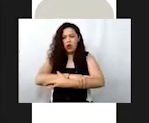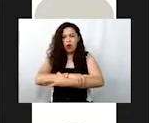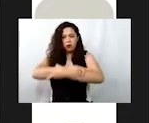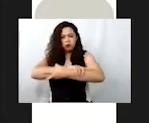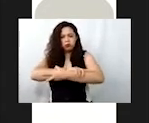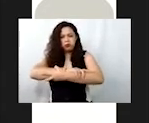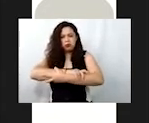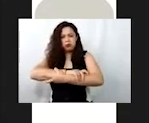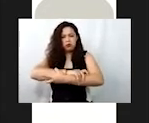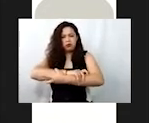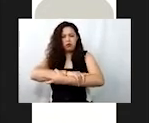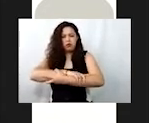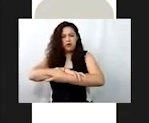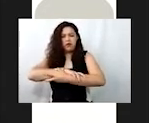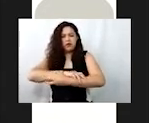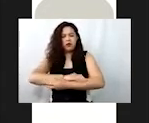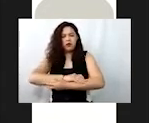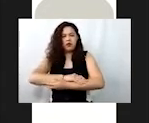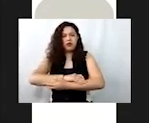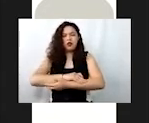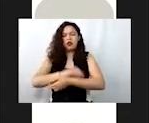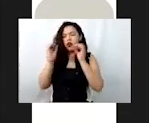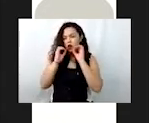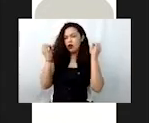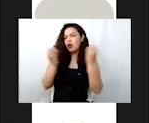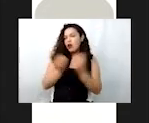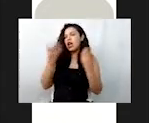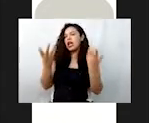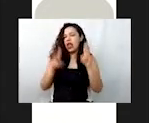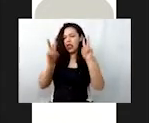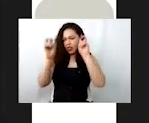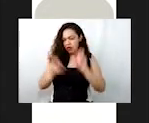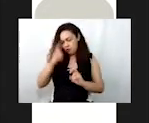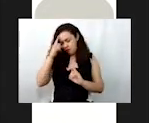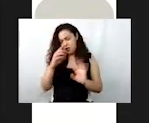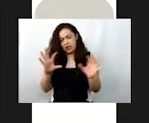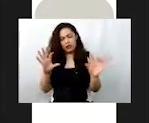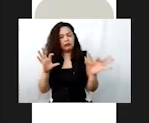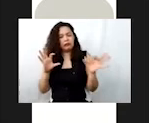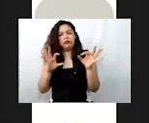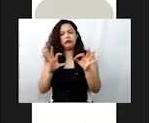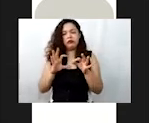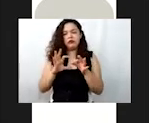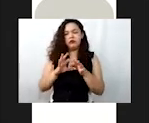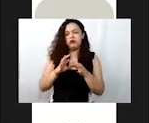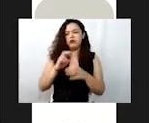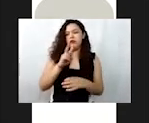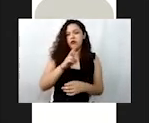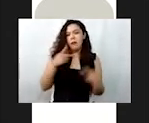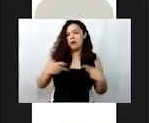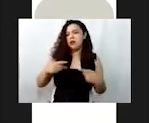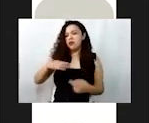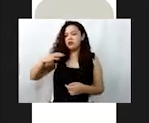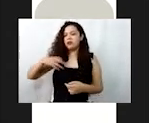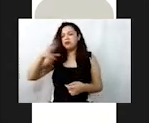más allá, ¿no? Hay organizaciones que detallan el tema de alineación con voluntariado, el